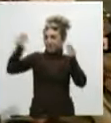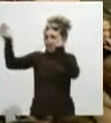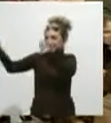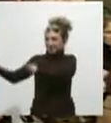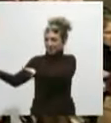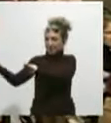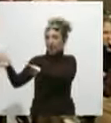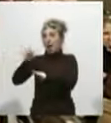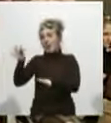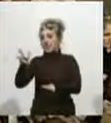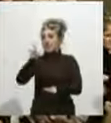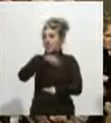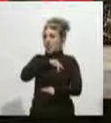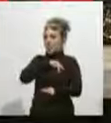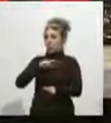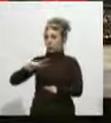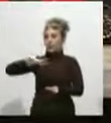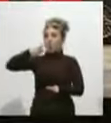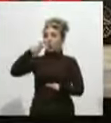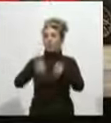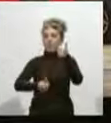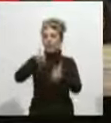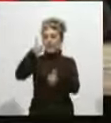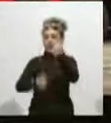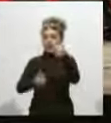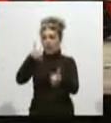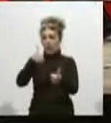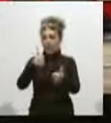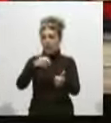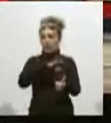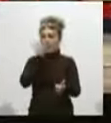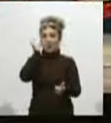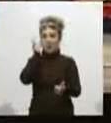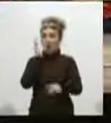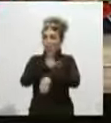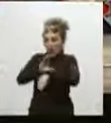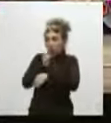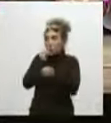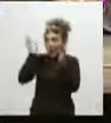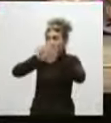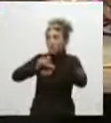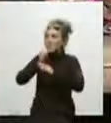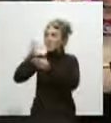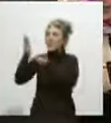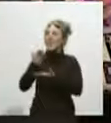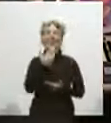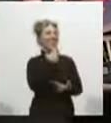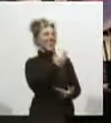y del premio al segundo finalista. Señora concejal, buenas noches, bienvenida.